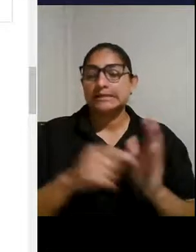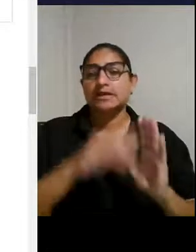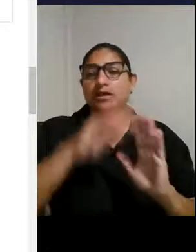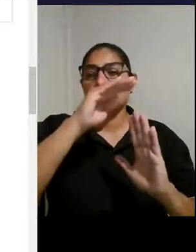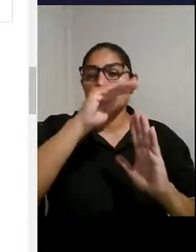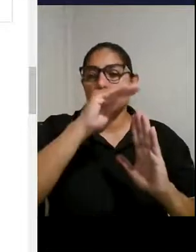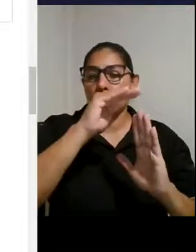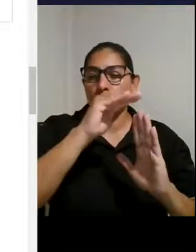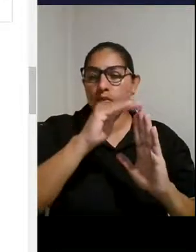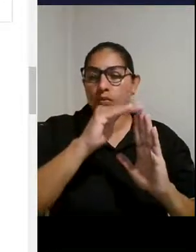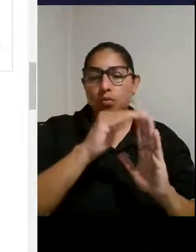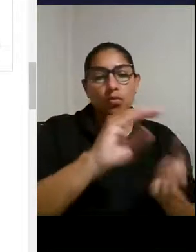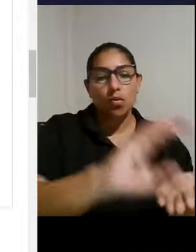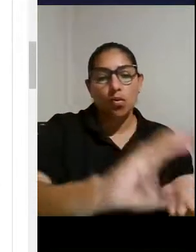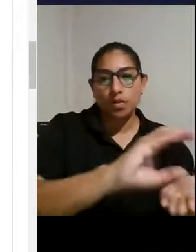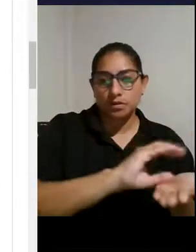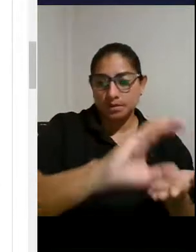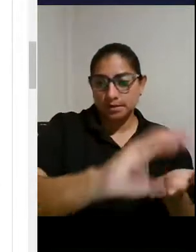los ingresos.